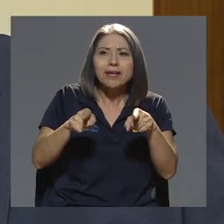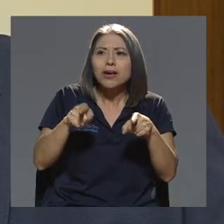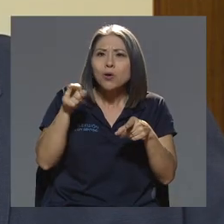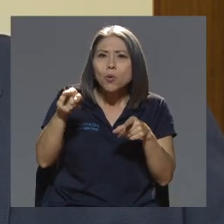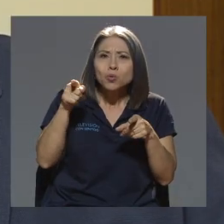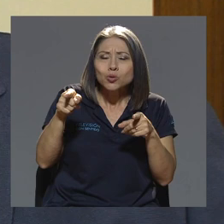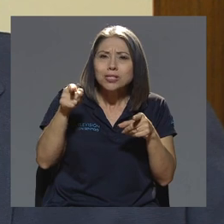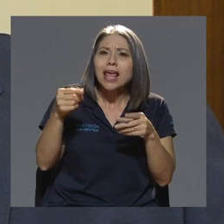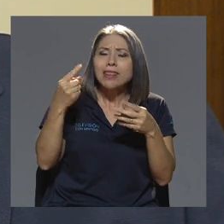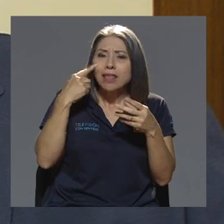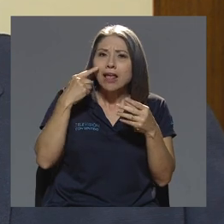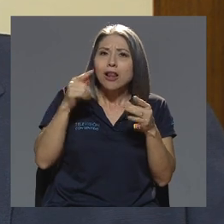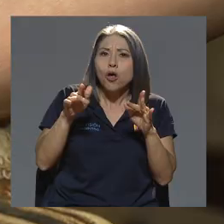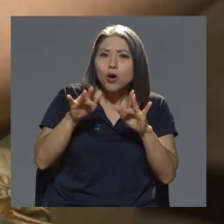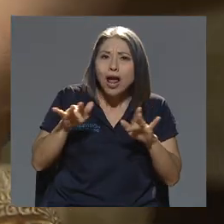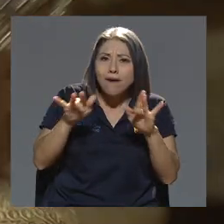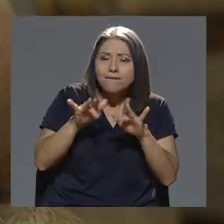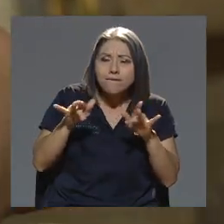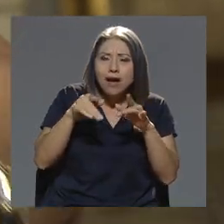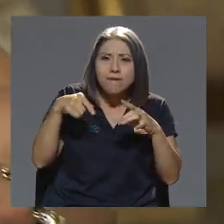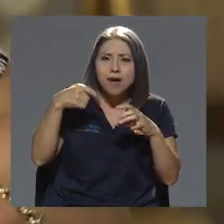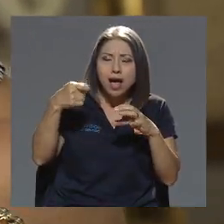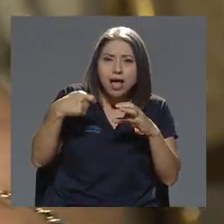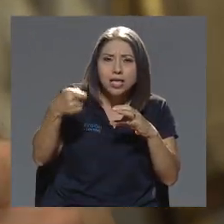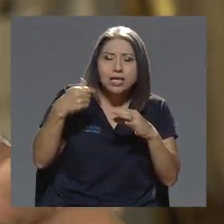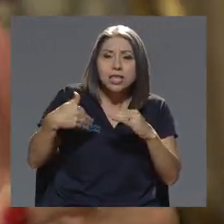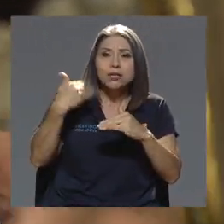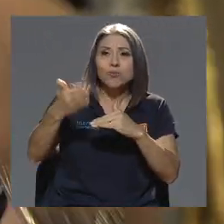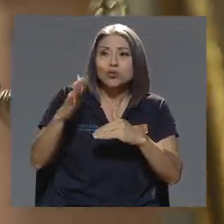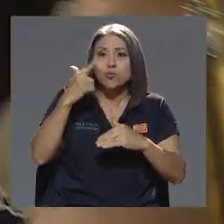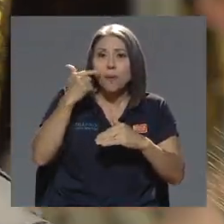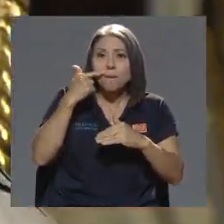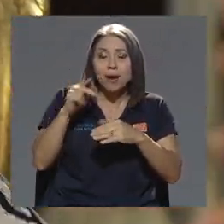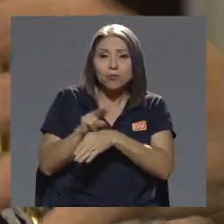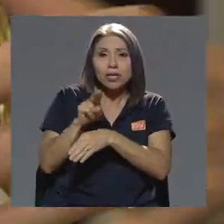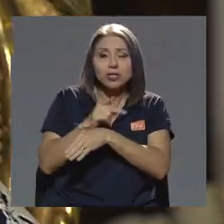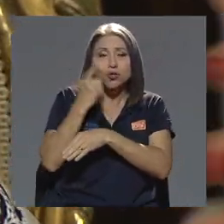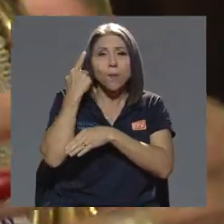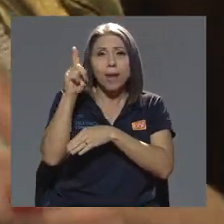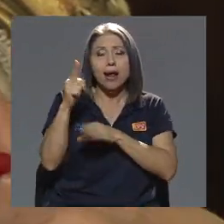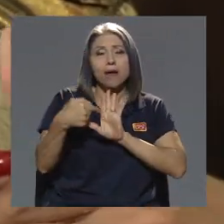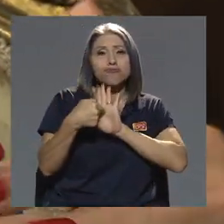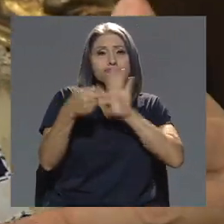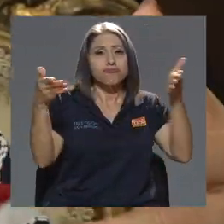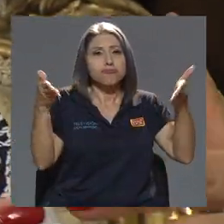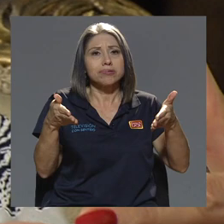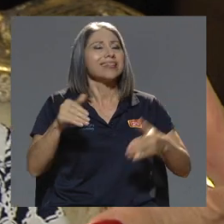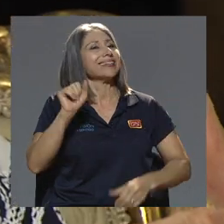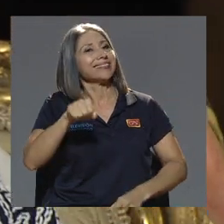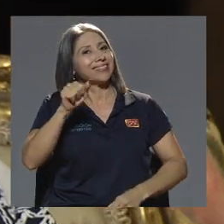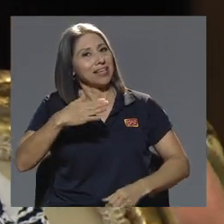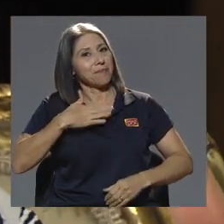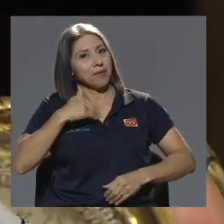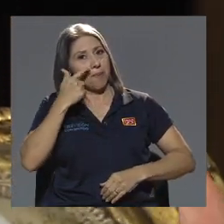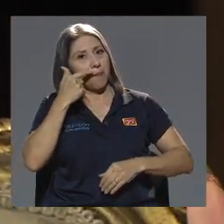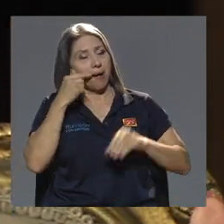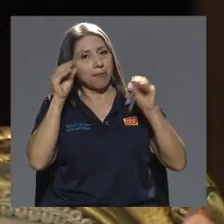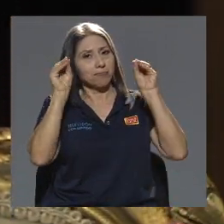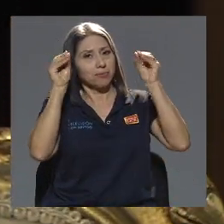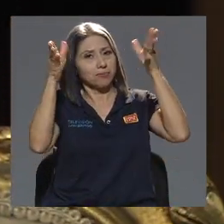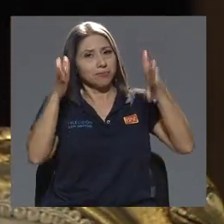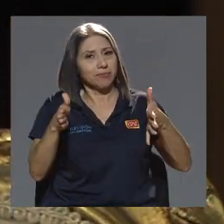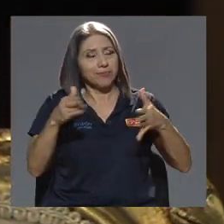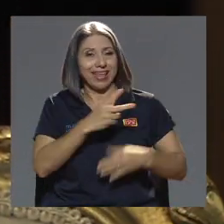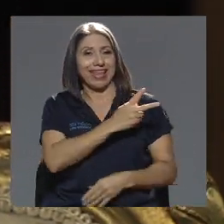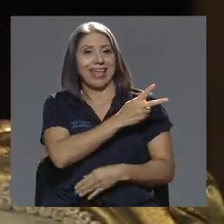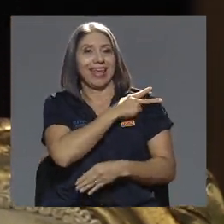Sí, era como era académico. Era académico. Mi papá, dentro de los muchos cargos que ocupó, fue jefe de